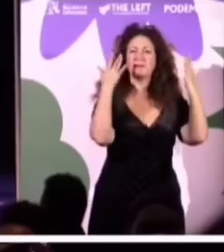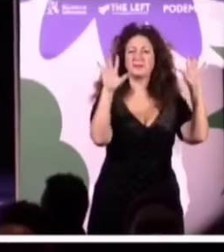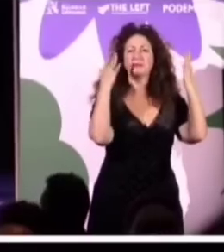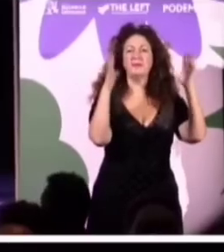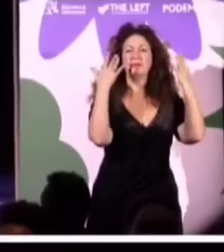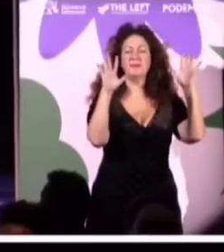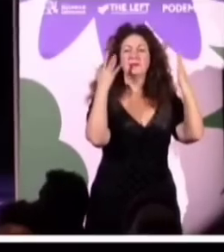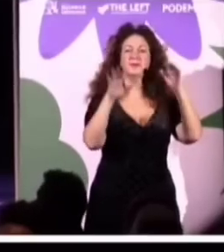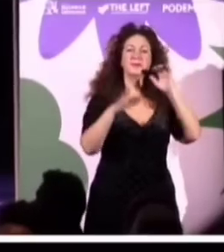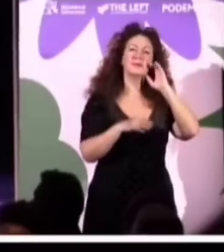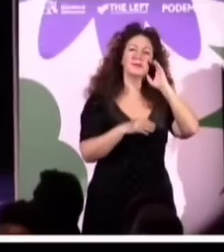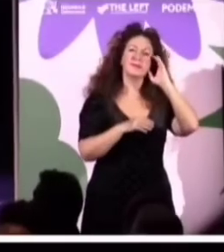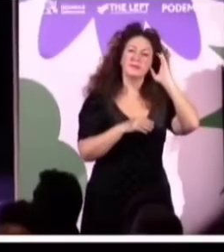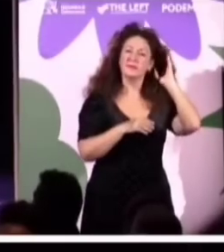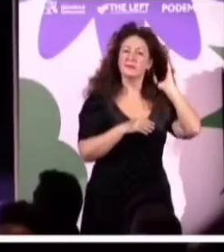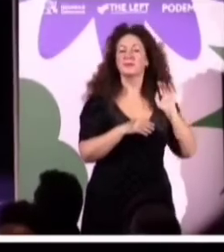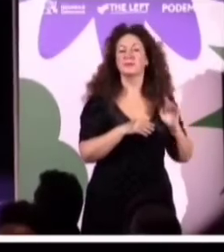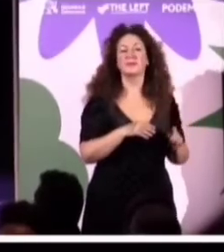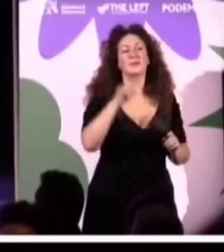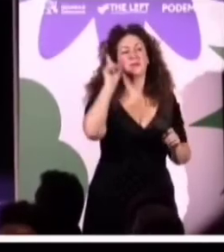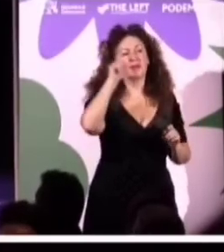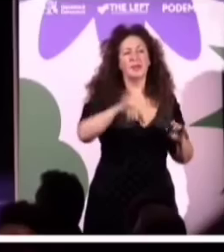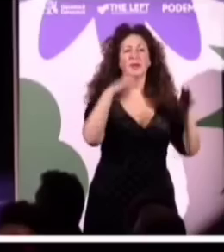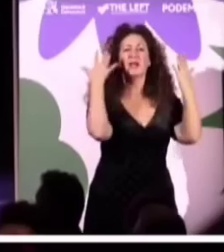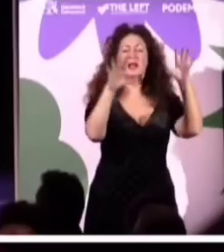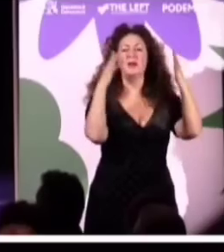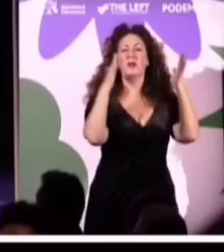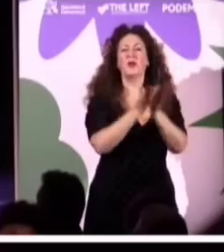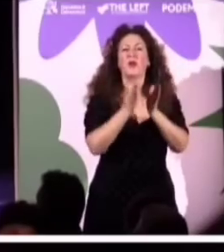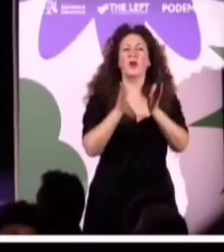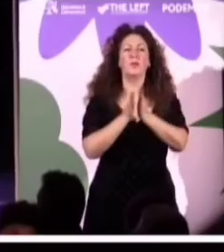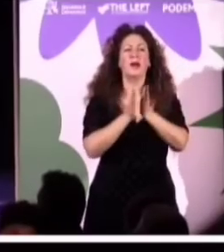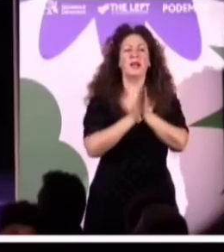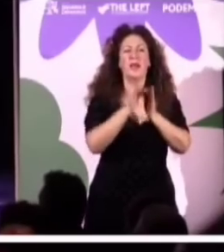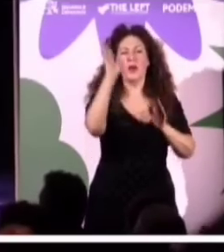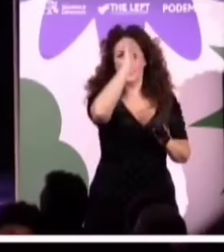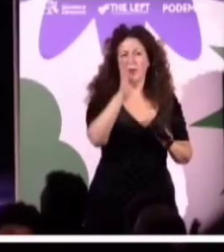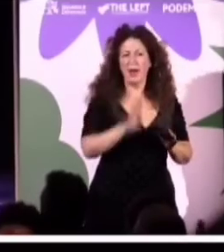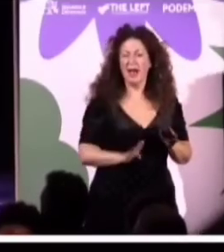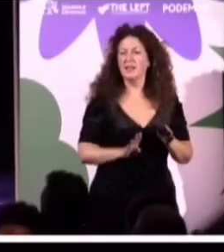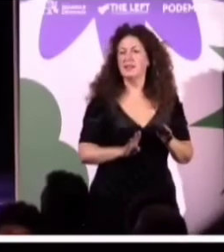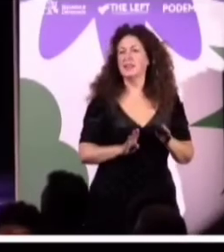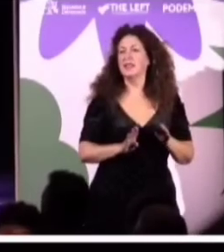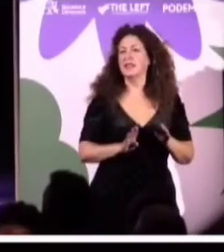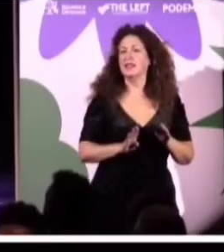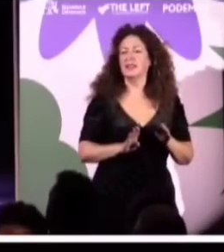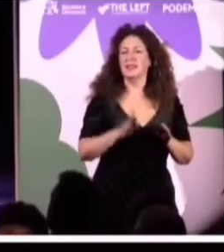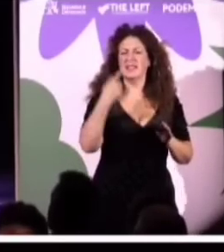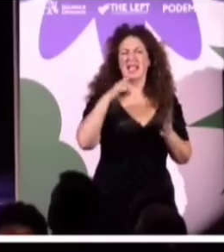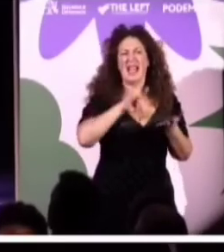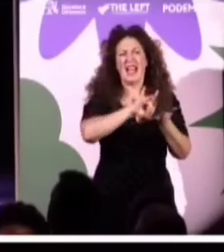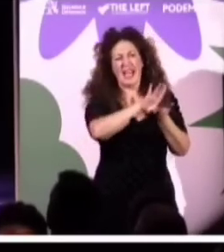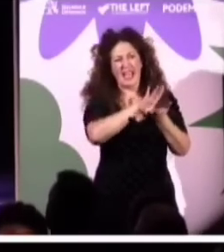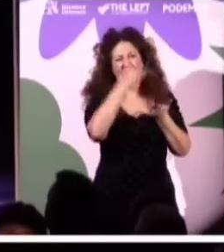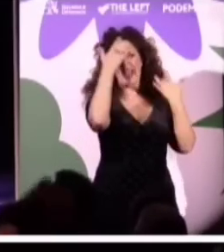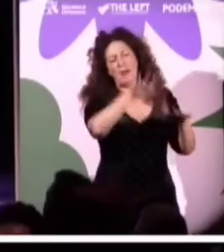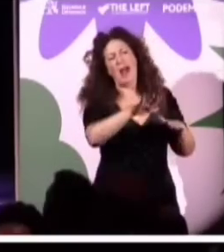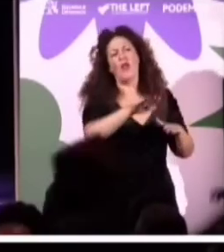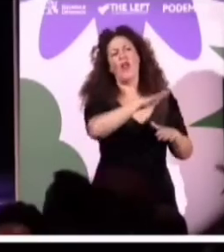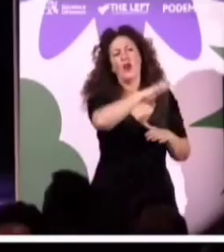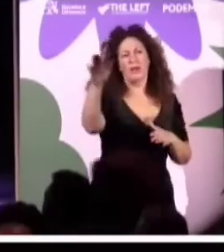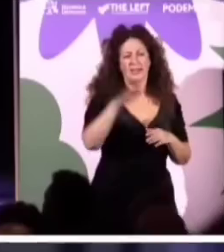Quiero pediros un aplauso cerrado también para los compañeros de Brasil que se han librado de un fascista.